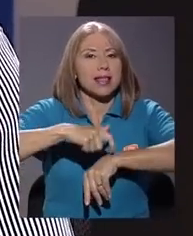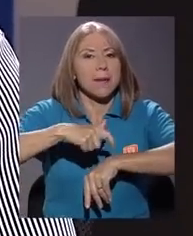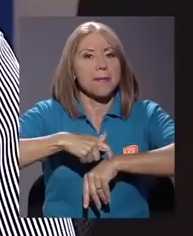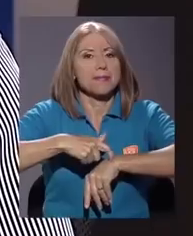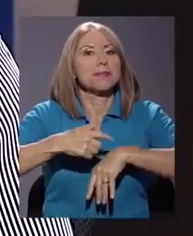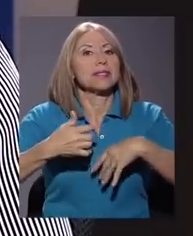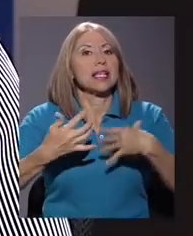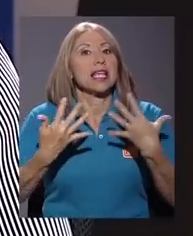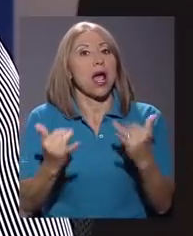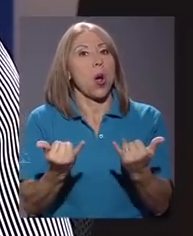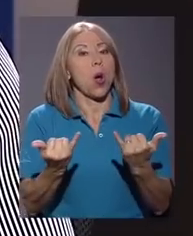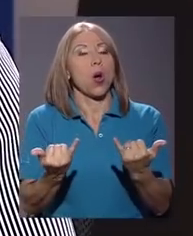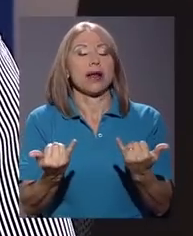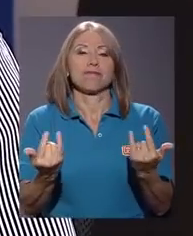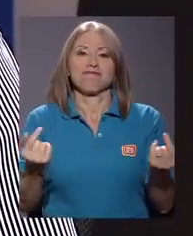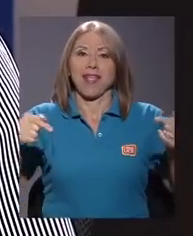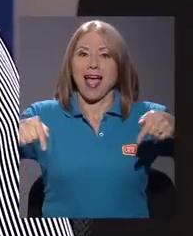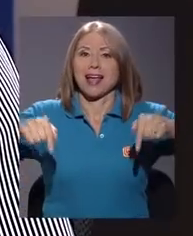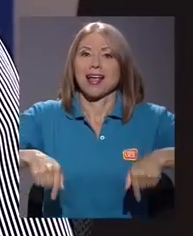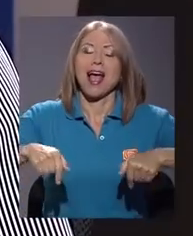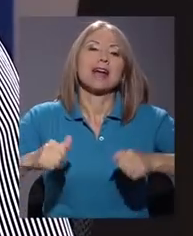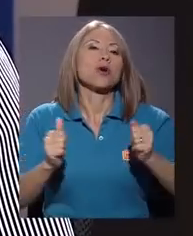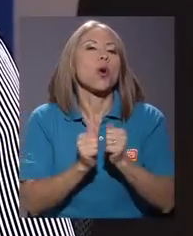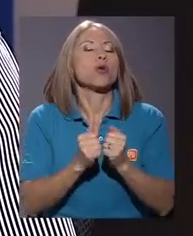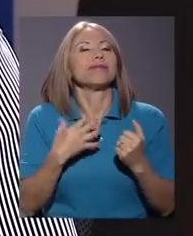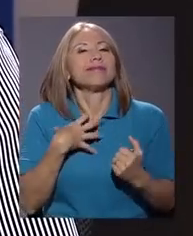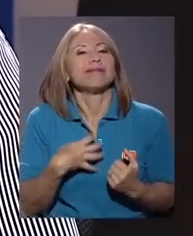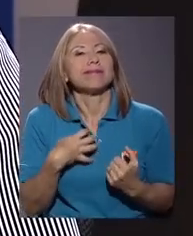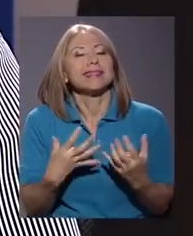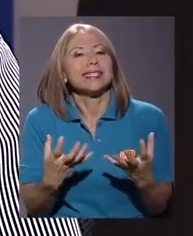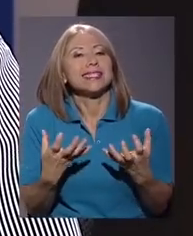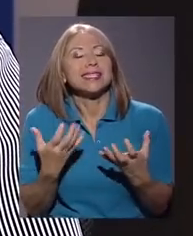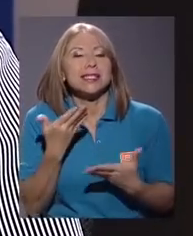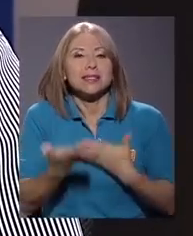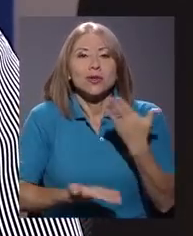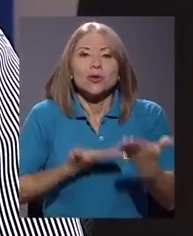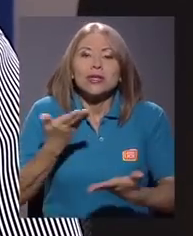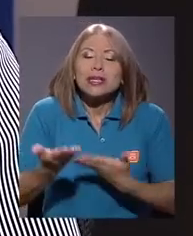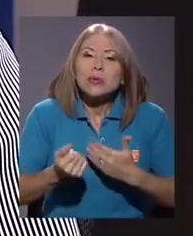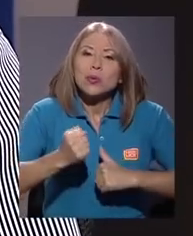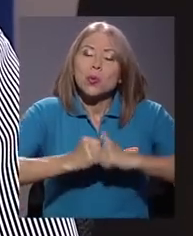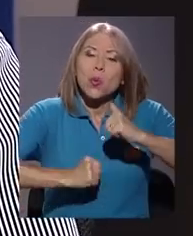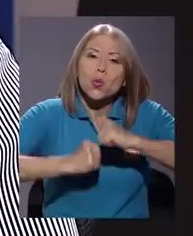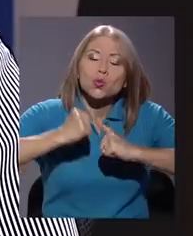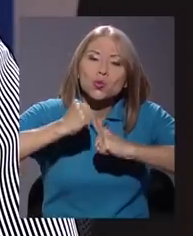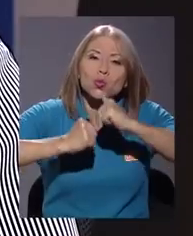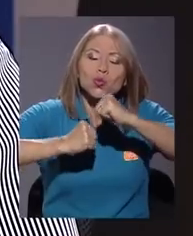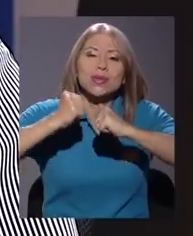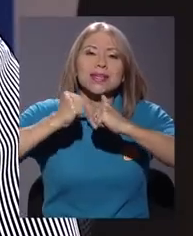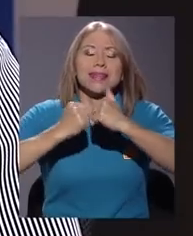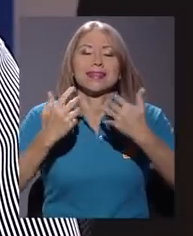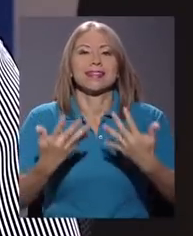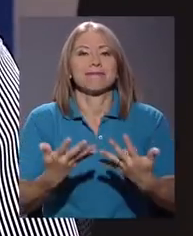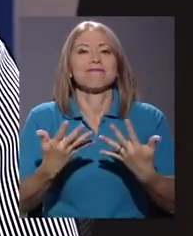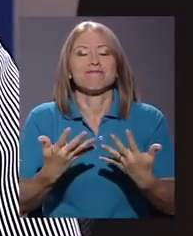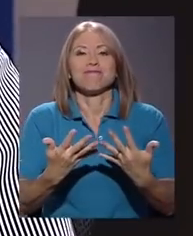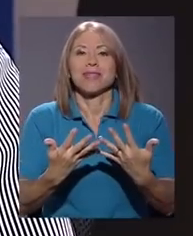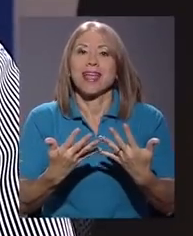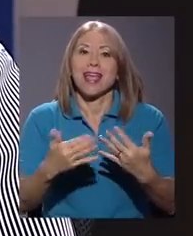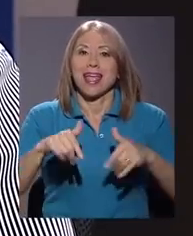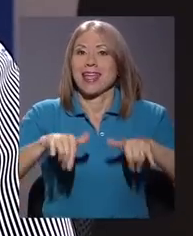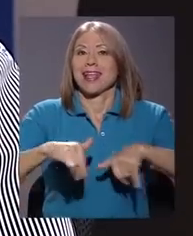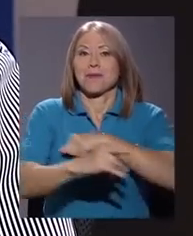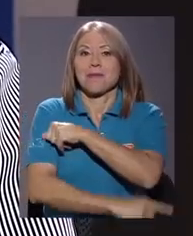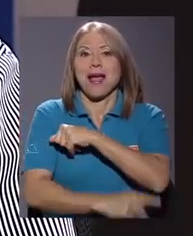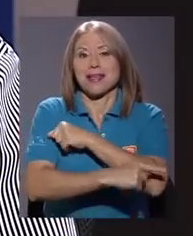que me trae hasta acá con con tantos deseos de contribuir con tantos deseos de construir verdad sobre todo en el país que me